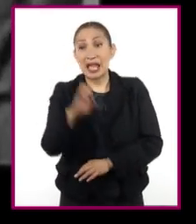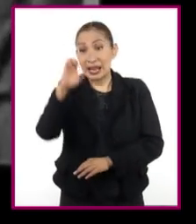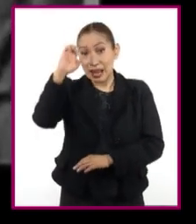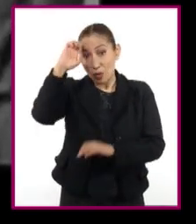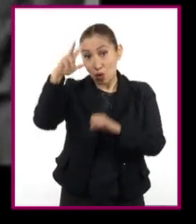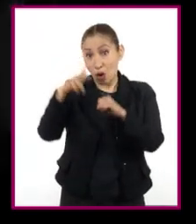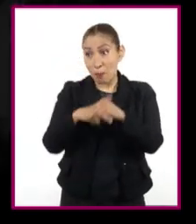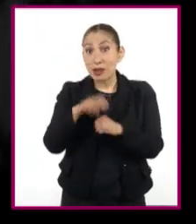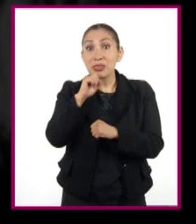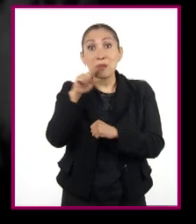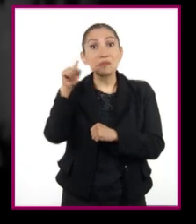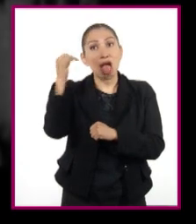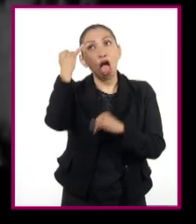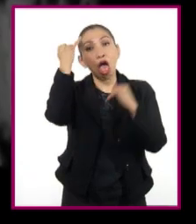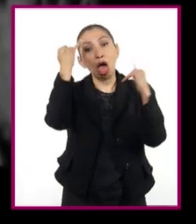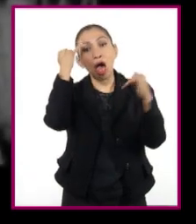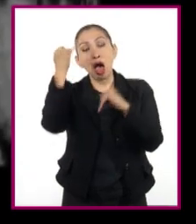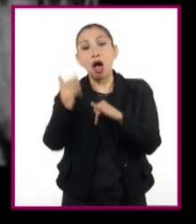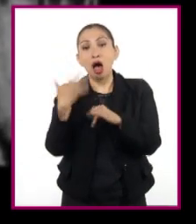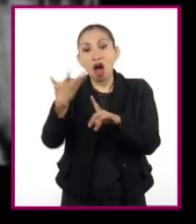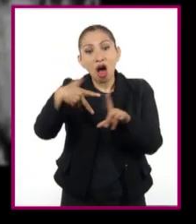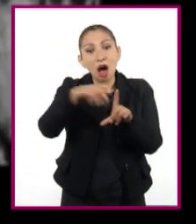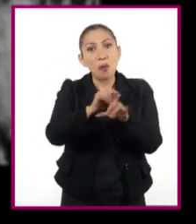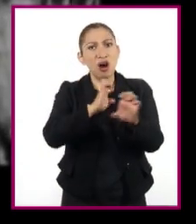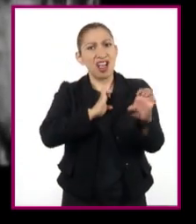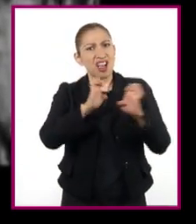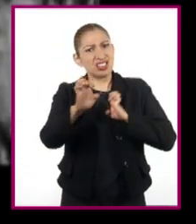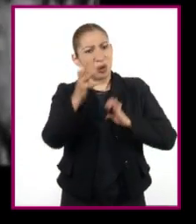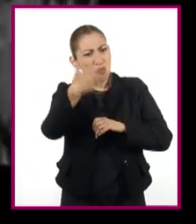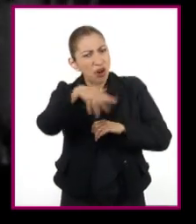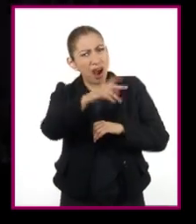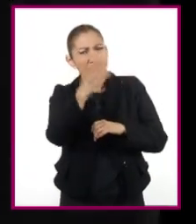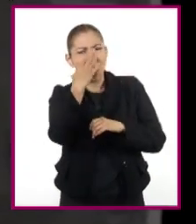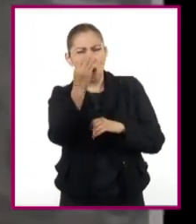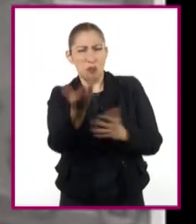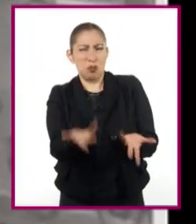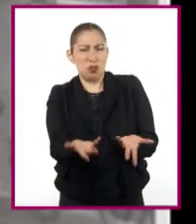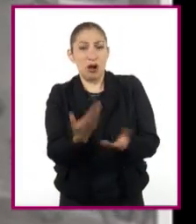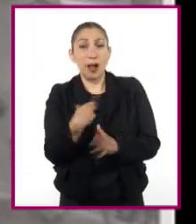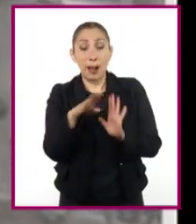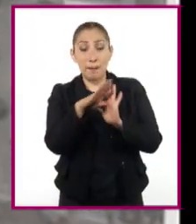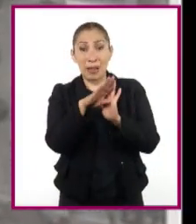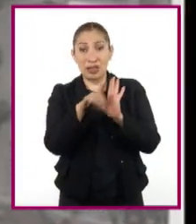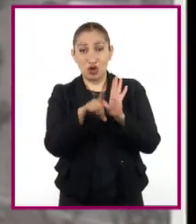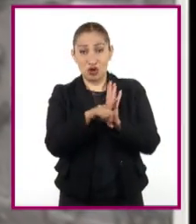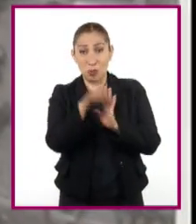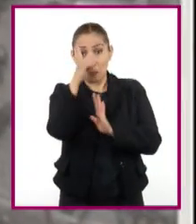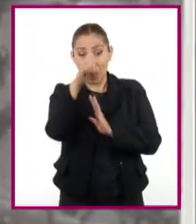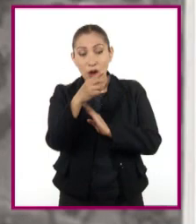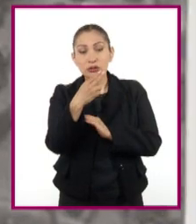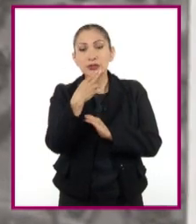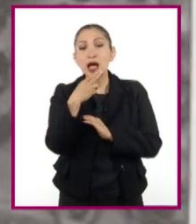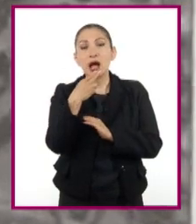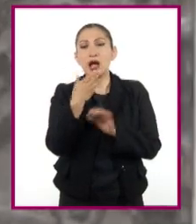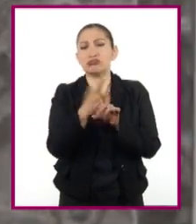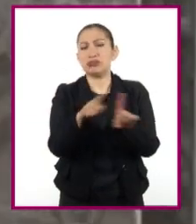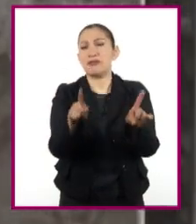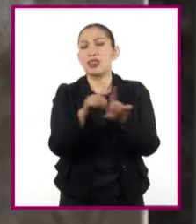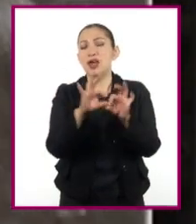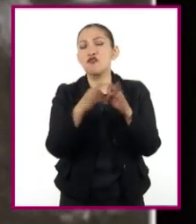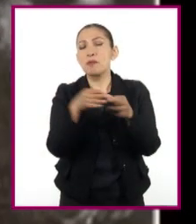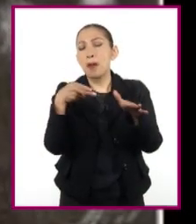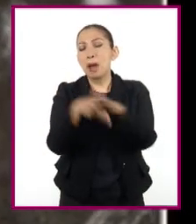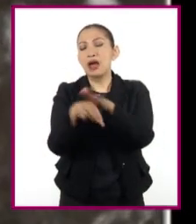Europa, incluso, fueron perseguidos por ejércitos. Los métodos que se utilizaron fueron muy